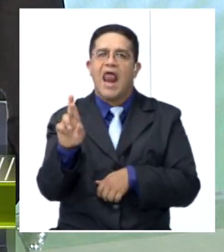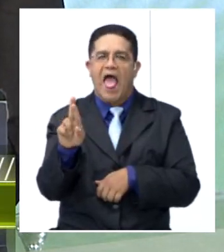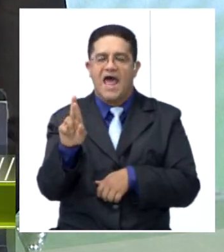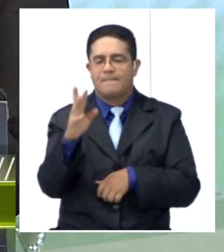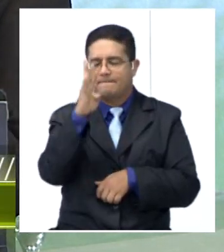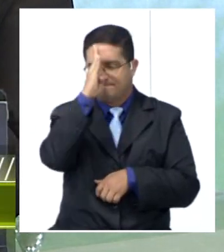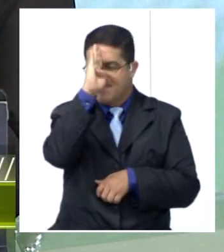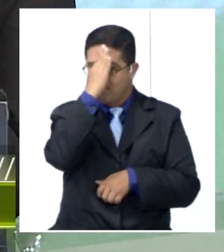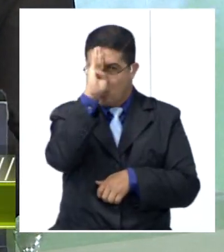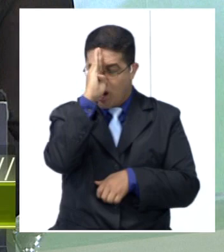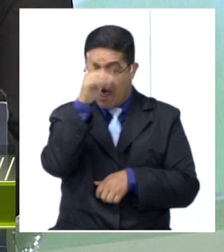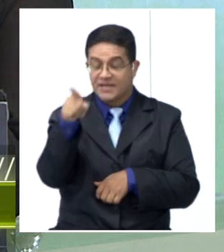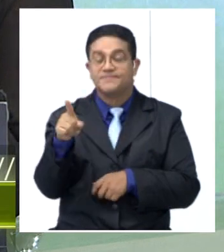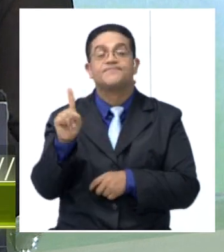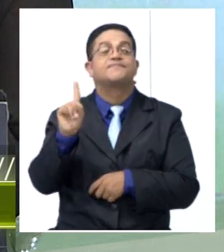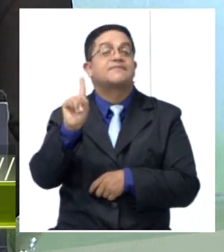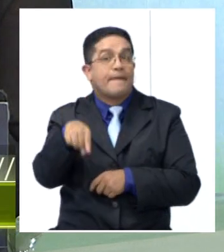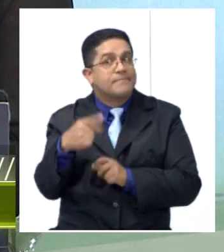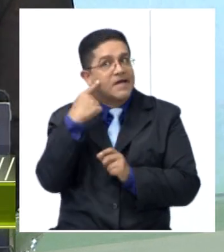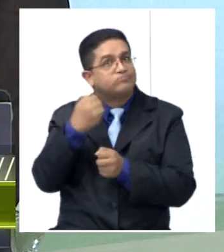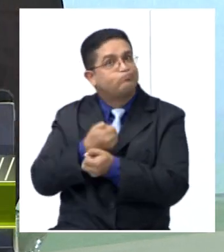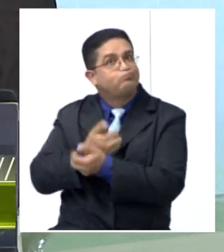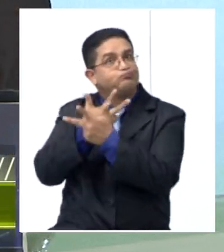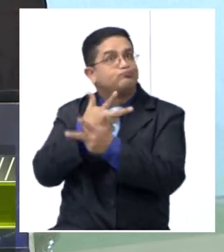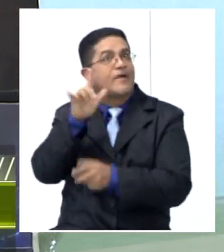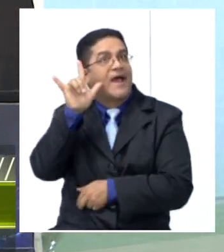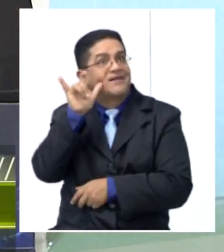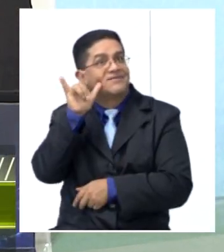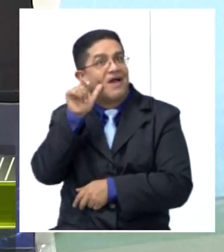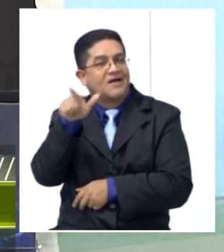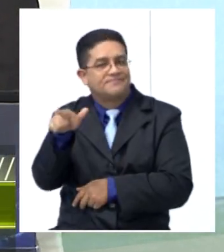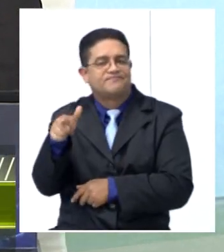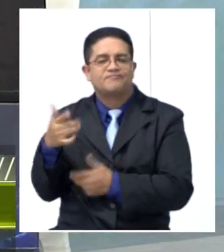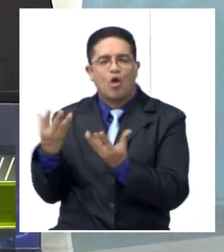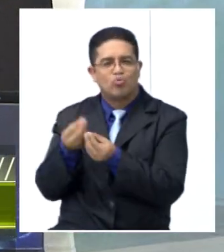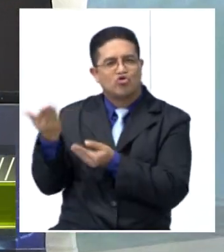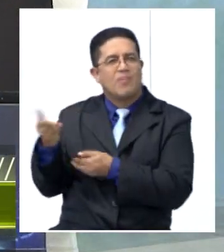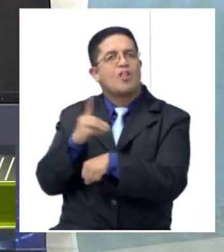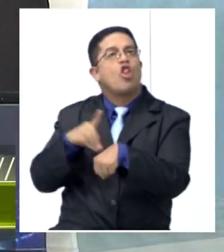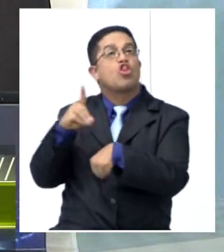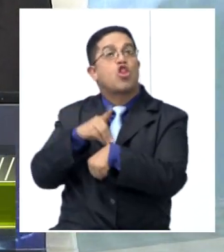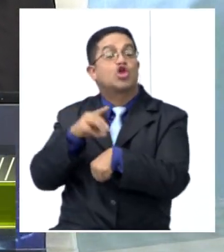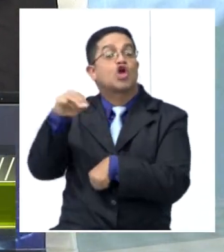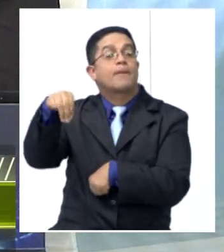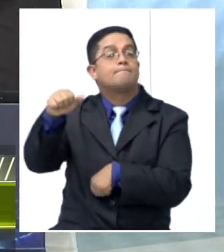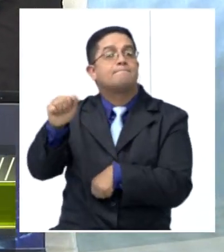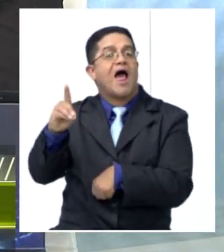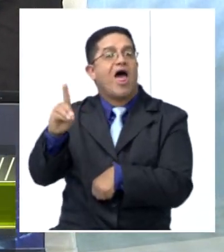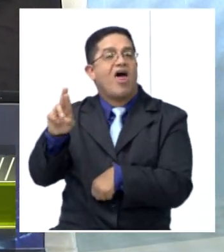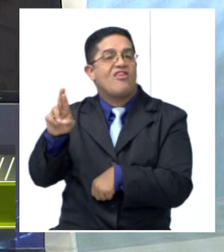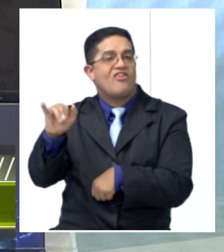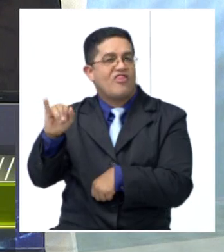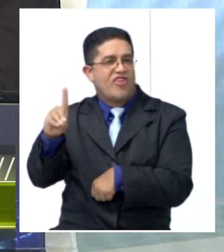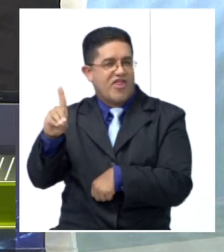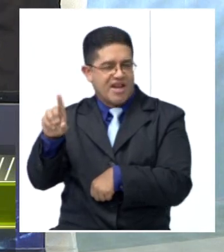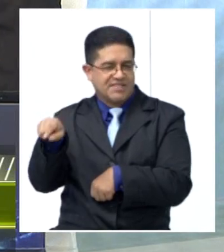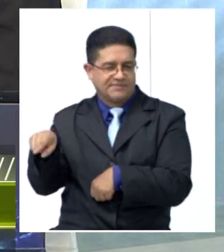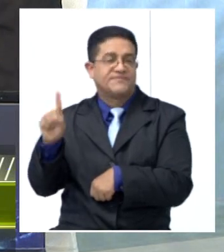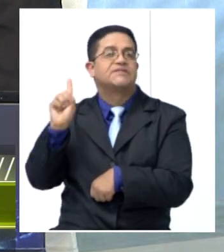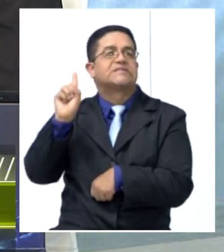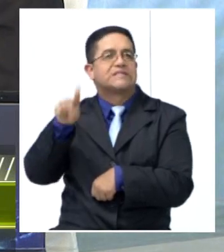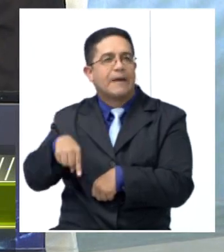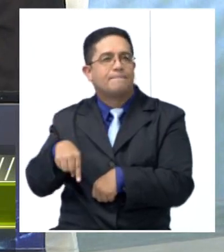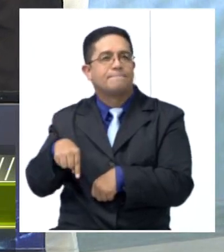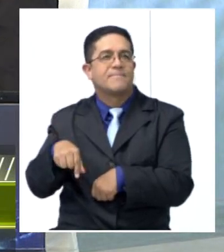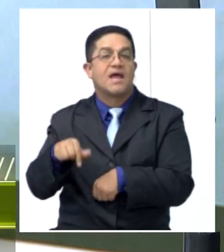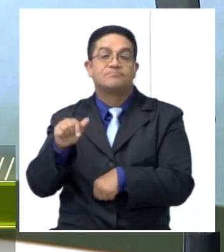y estamos conectados también con ustedes a través del Instagram Live, a través de @DanielaJ. la cuenta de Madrid Perosa. También estamos por